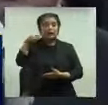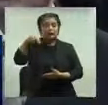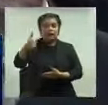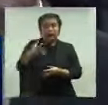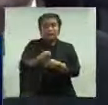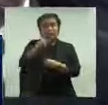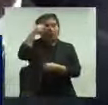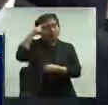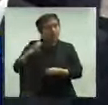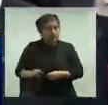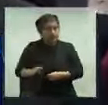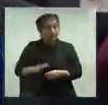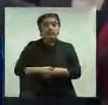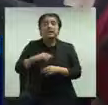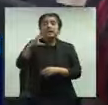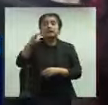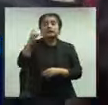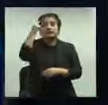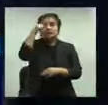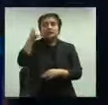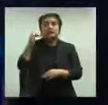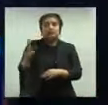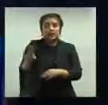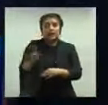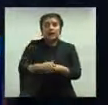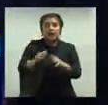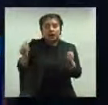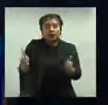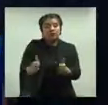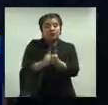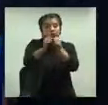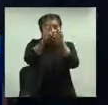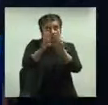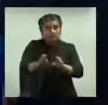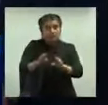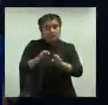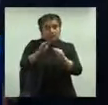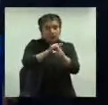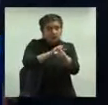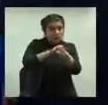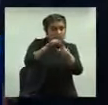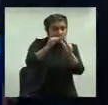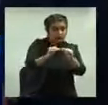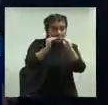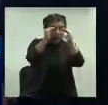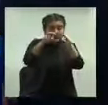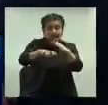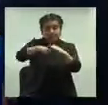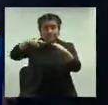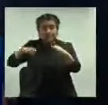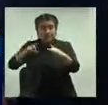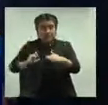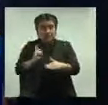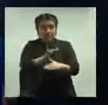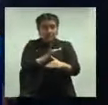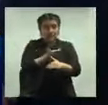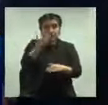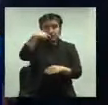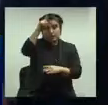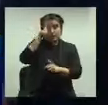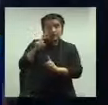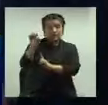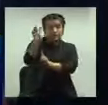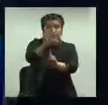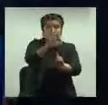César Amézquita acompañar a los profesionales a su retiro del hemiciclo parlamentario. Que Dios les